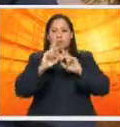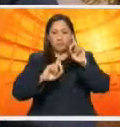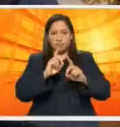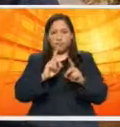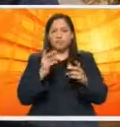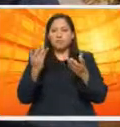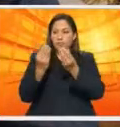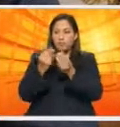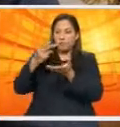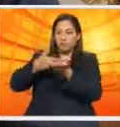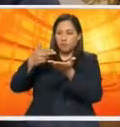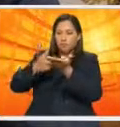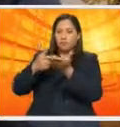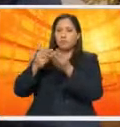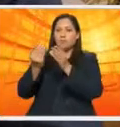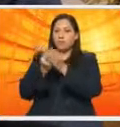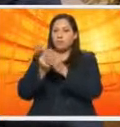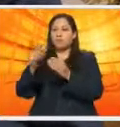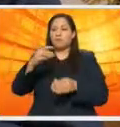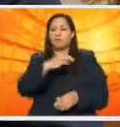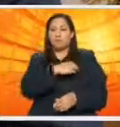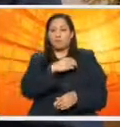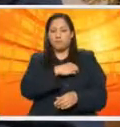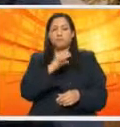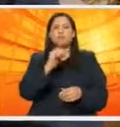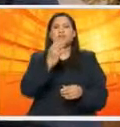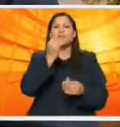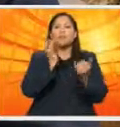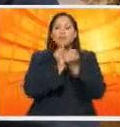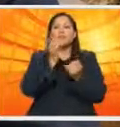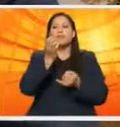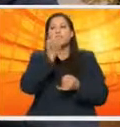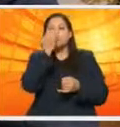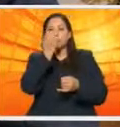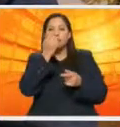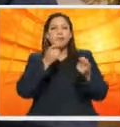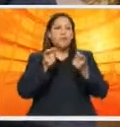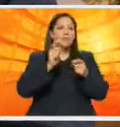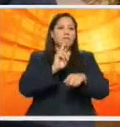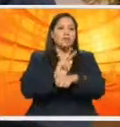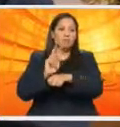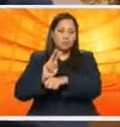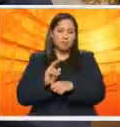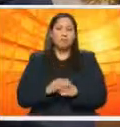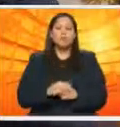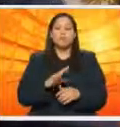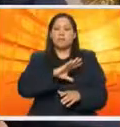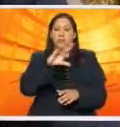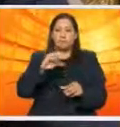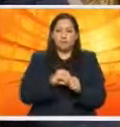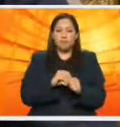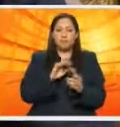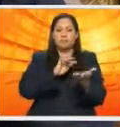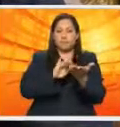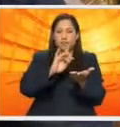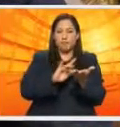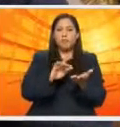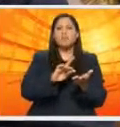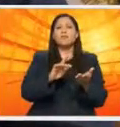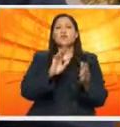los talleristas, con los monitores, coordinadores escolares y regionales, hemos logrado tener una participación, por ejemplo,